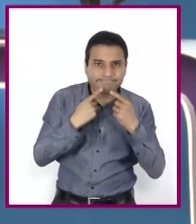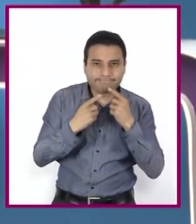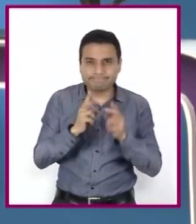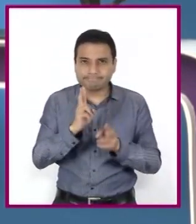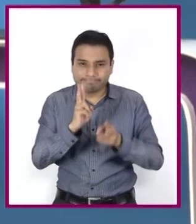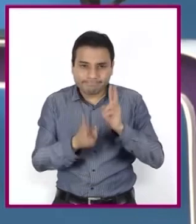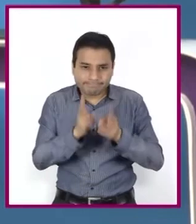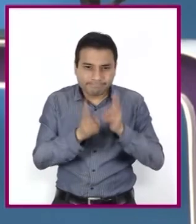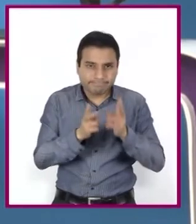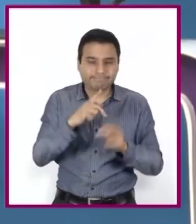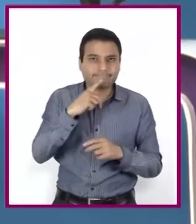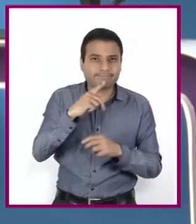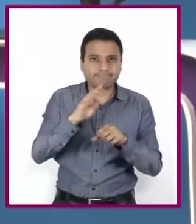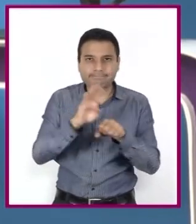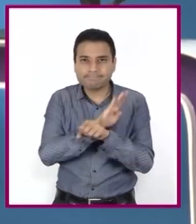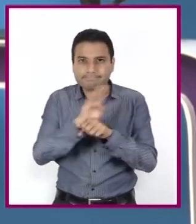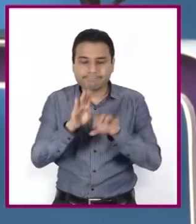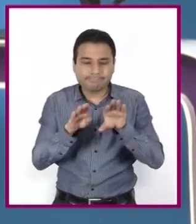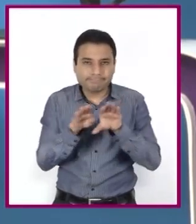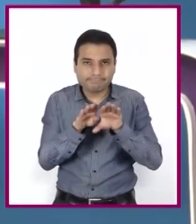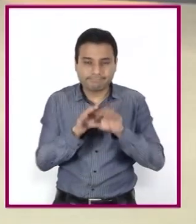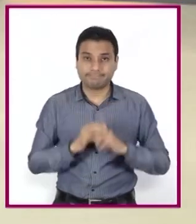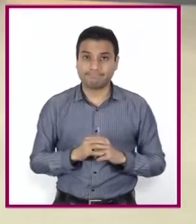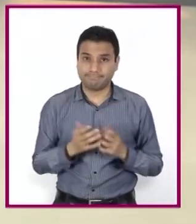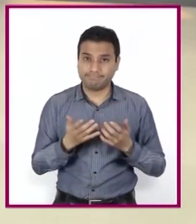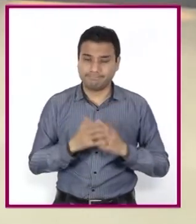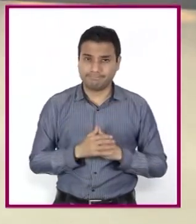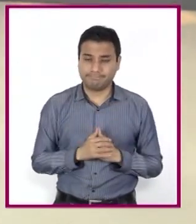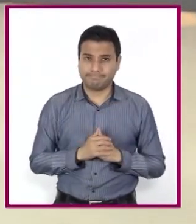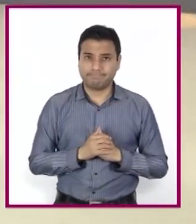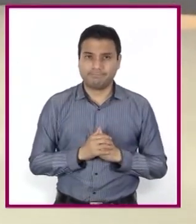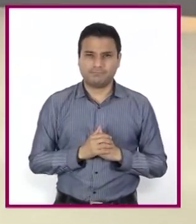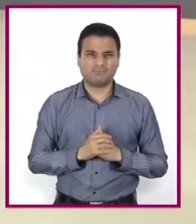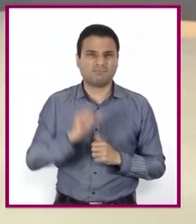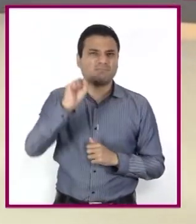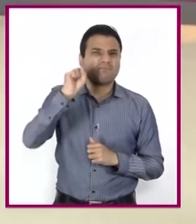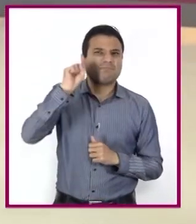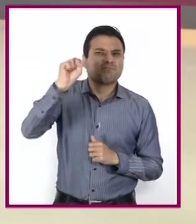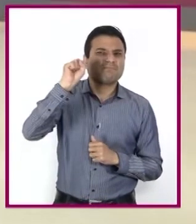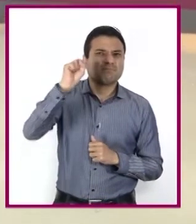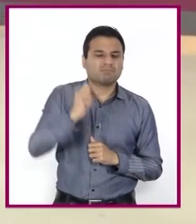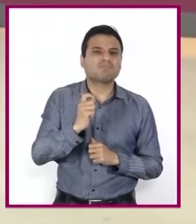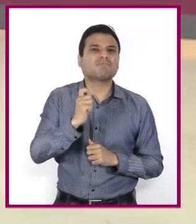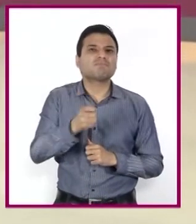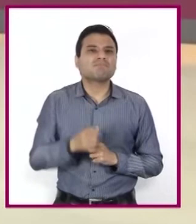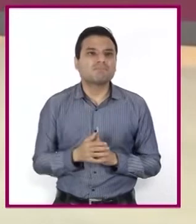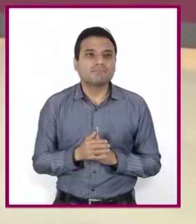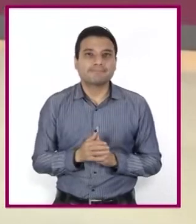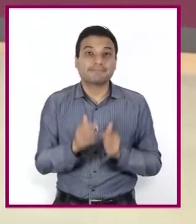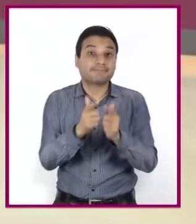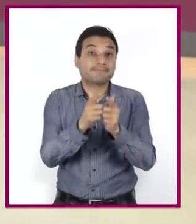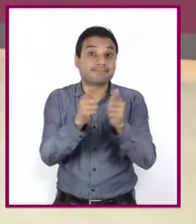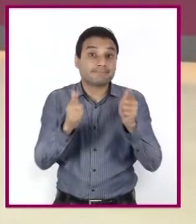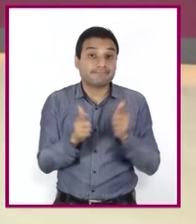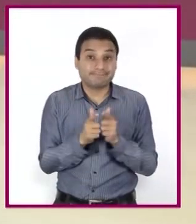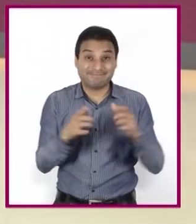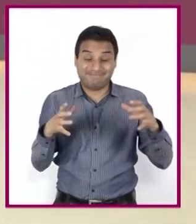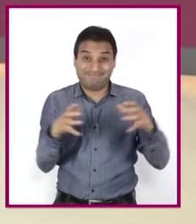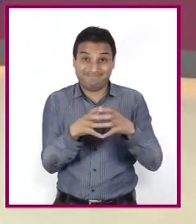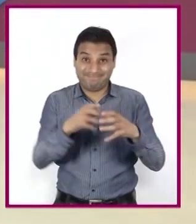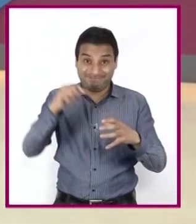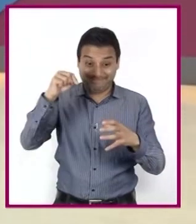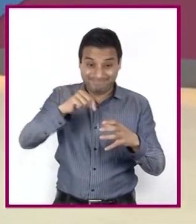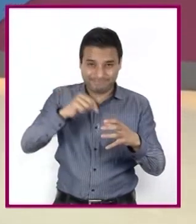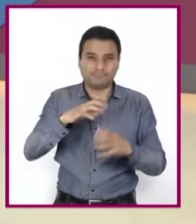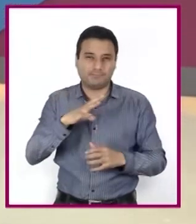trabajadores elegidos libremente. ¿Qué es un sindicato? Es una asociación integrada por trabajadores